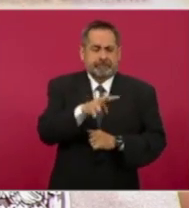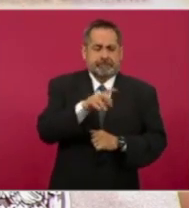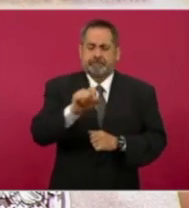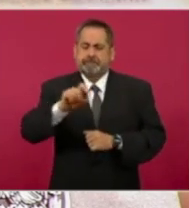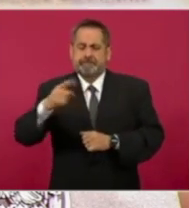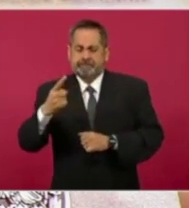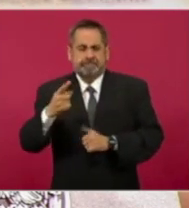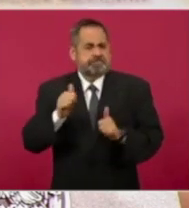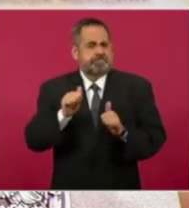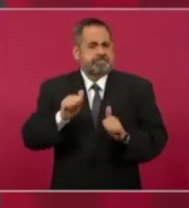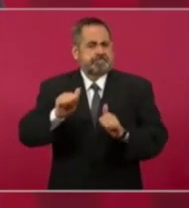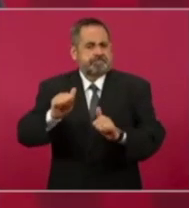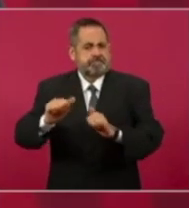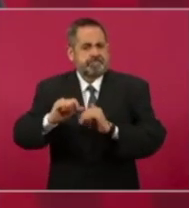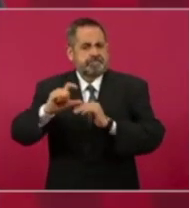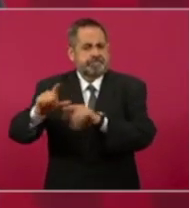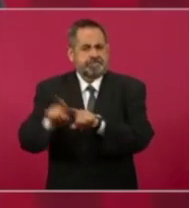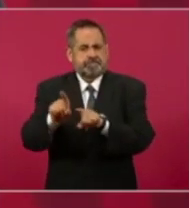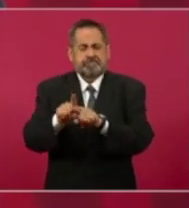21.